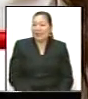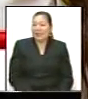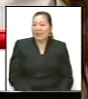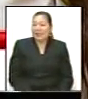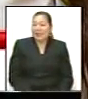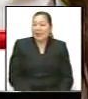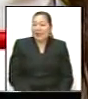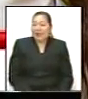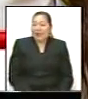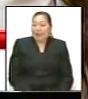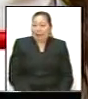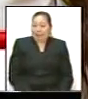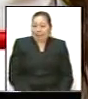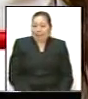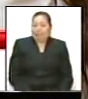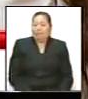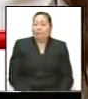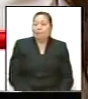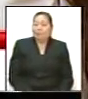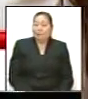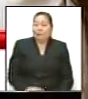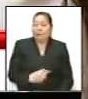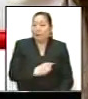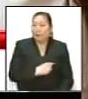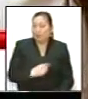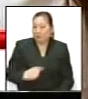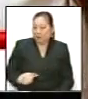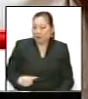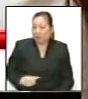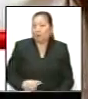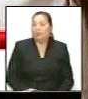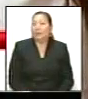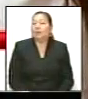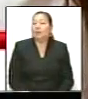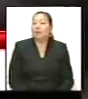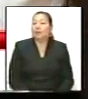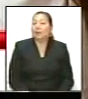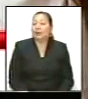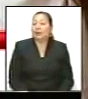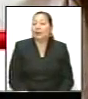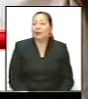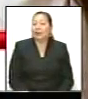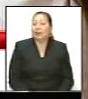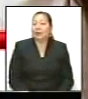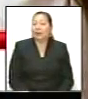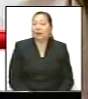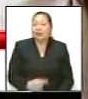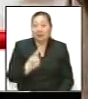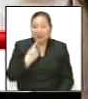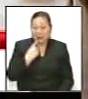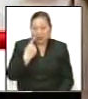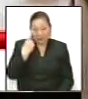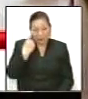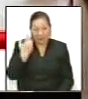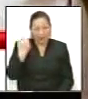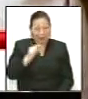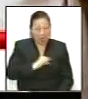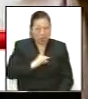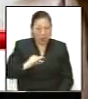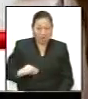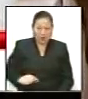Asimismo, presidente, el gobernador regional, el señor Nelson Chuy, al ser gobernador